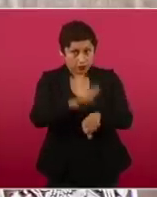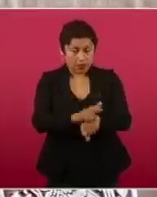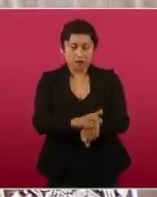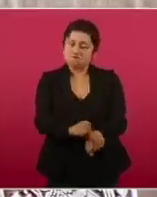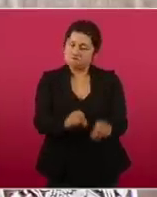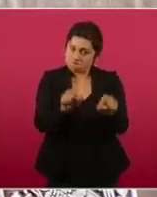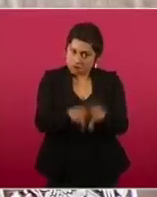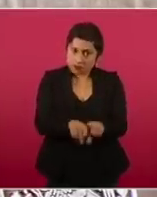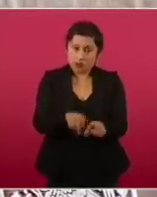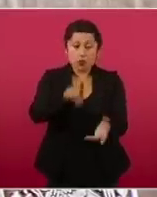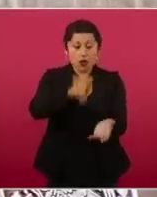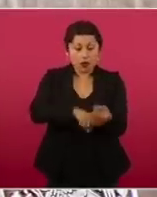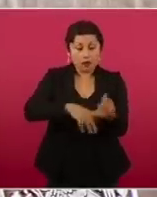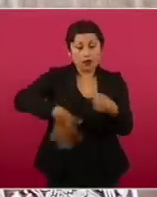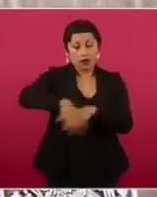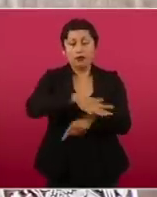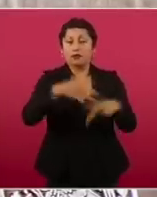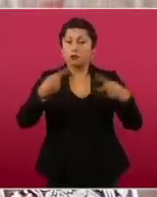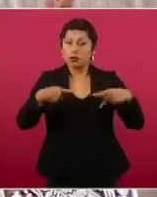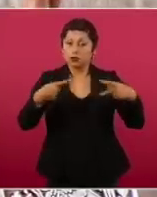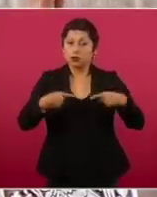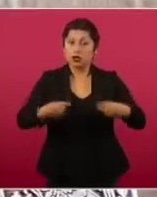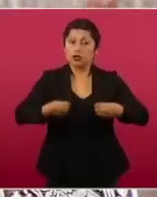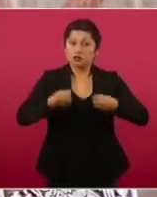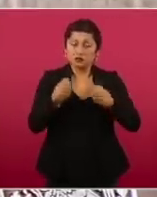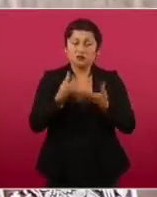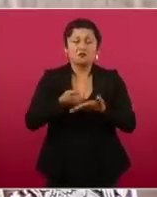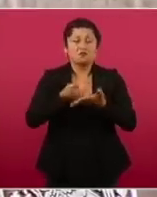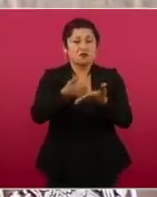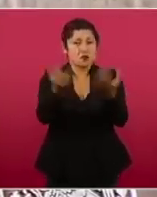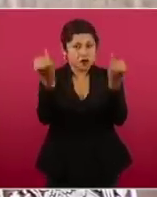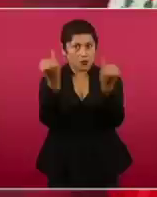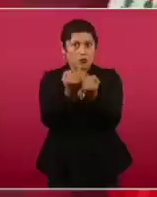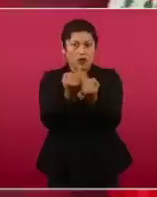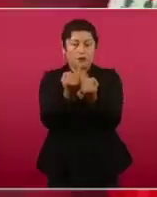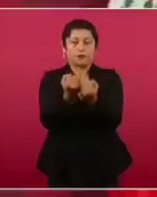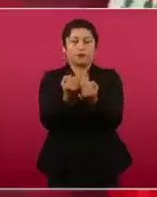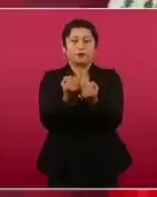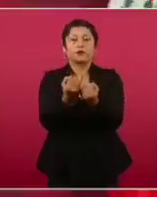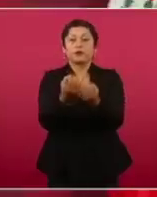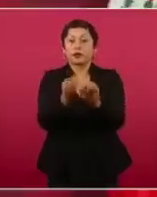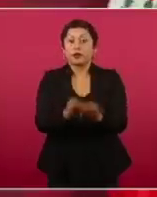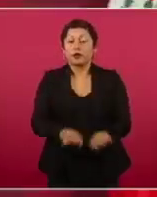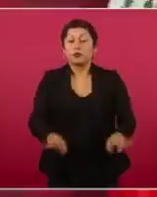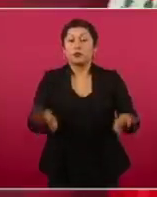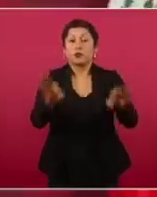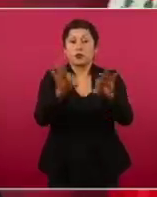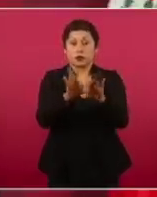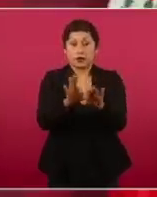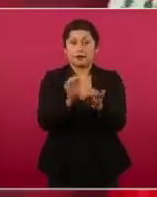Es importante que se conozcan algunos datos.